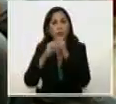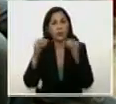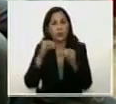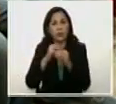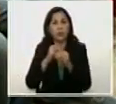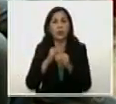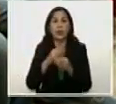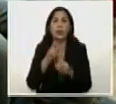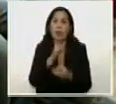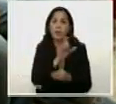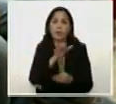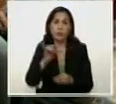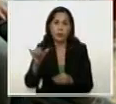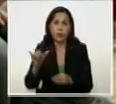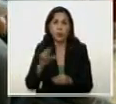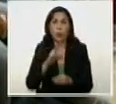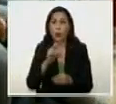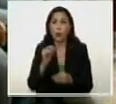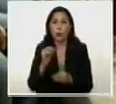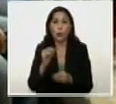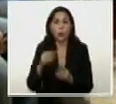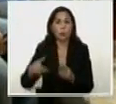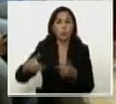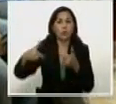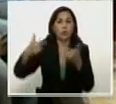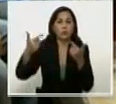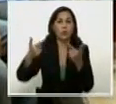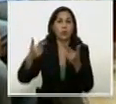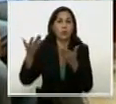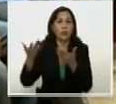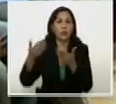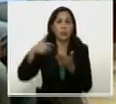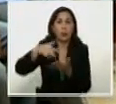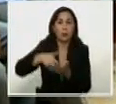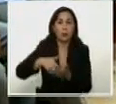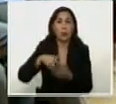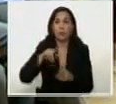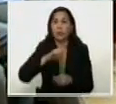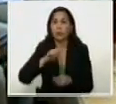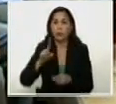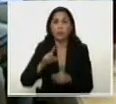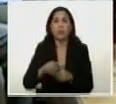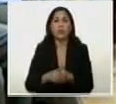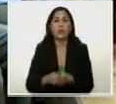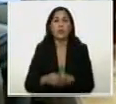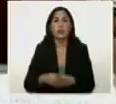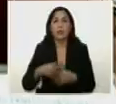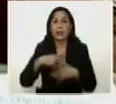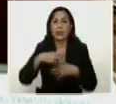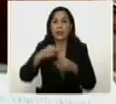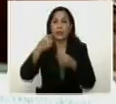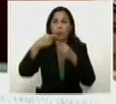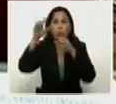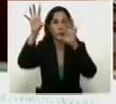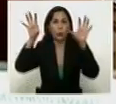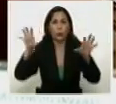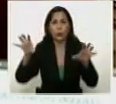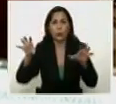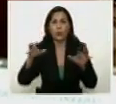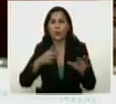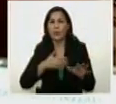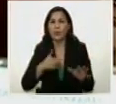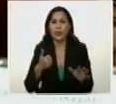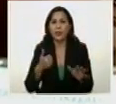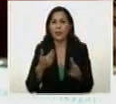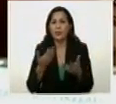los venezolanos, sin caer en el chantaje de doblegar nuestra voluntad a bastar los intereses extranjeros, cuya